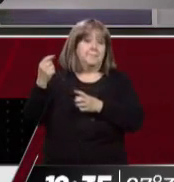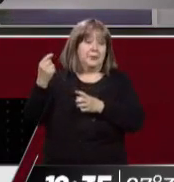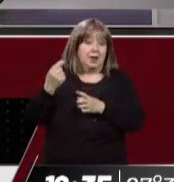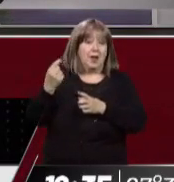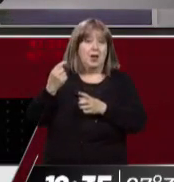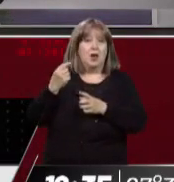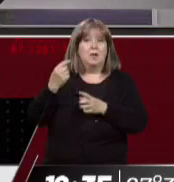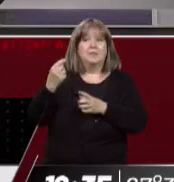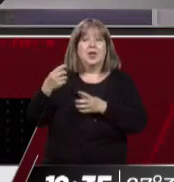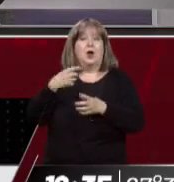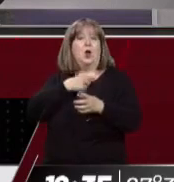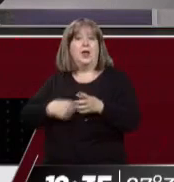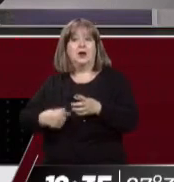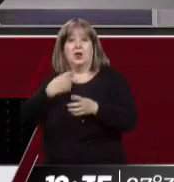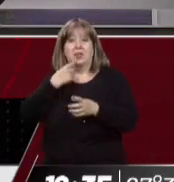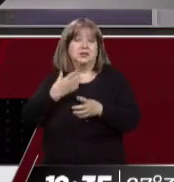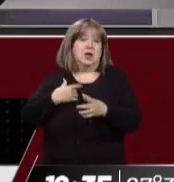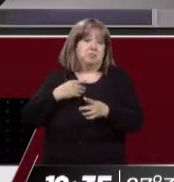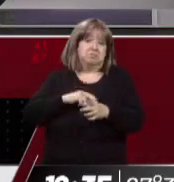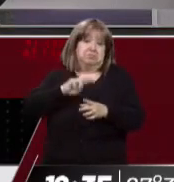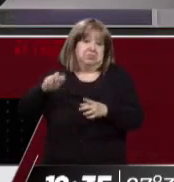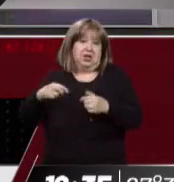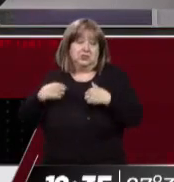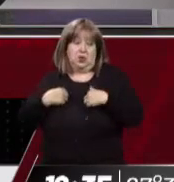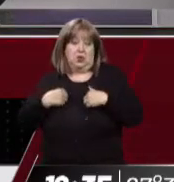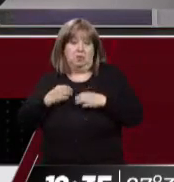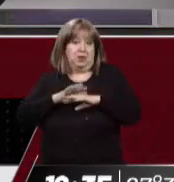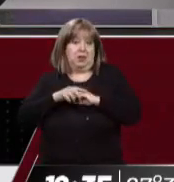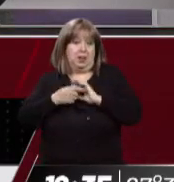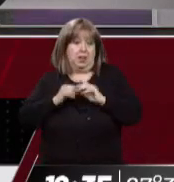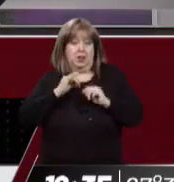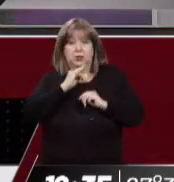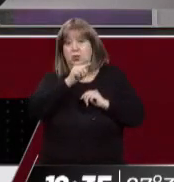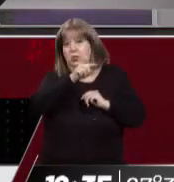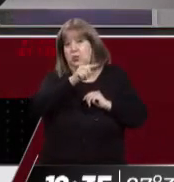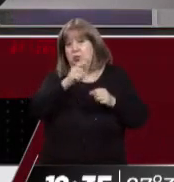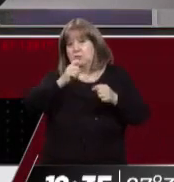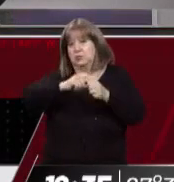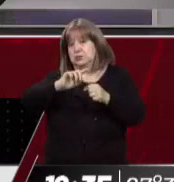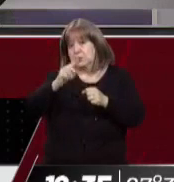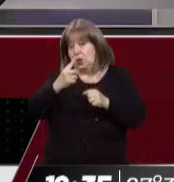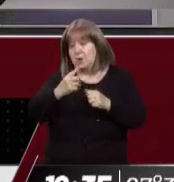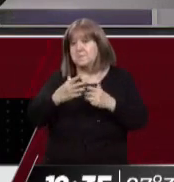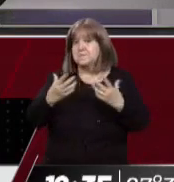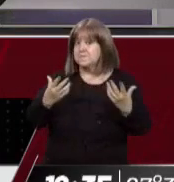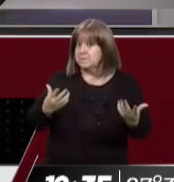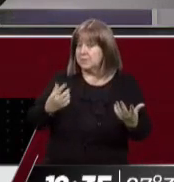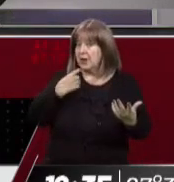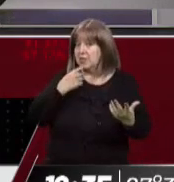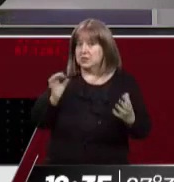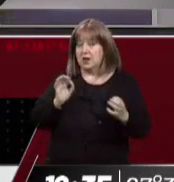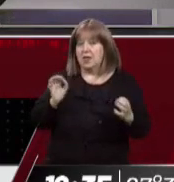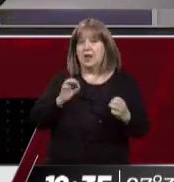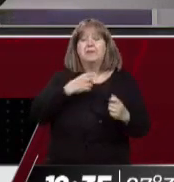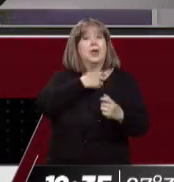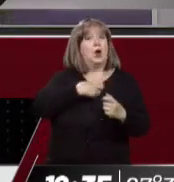el oficialismo de la provincia se corrió, dijo, no soy parte de este impulso. No salió ninguna voz del Ejecutivo, aunque el